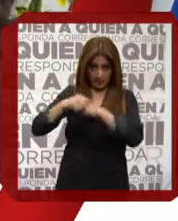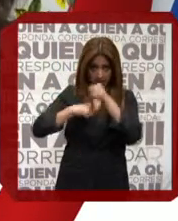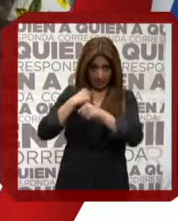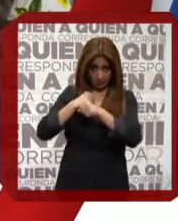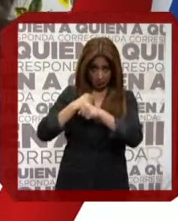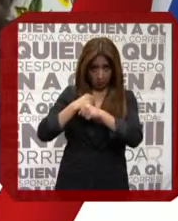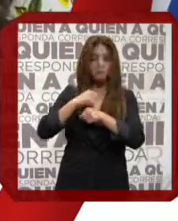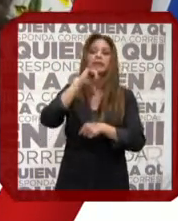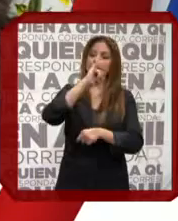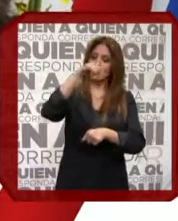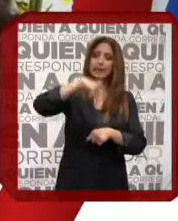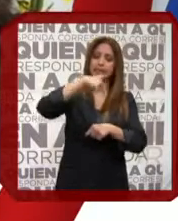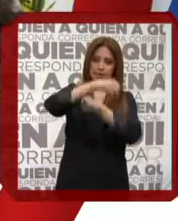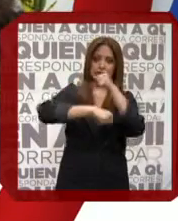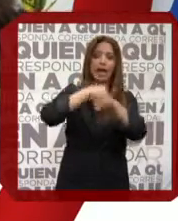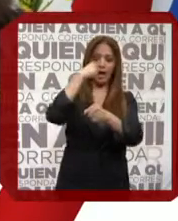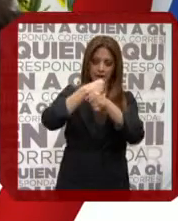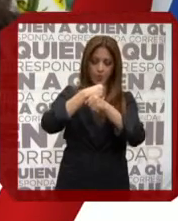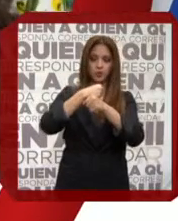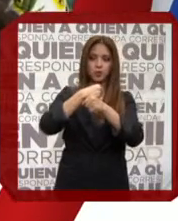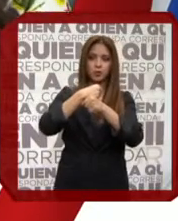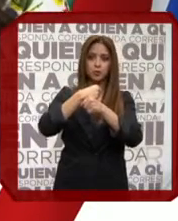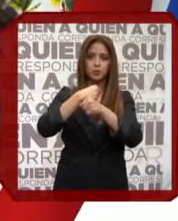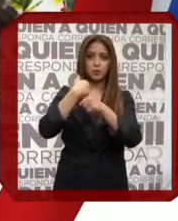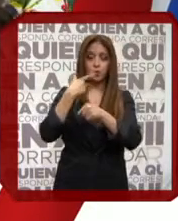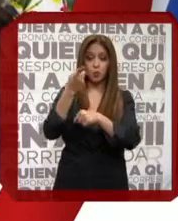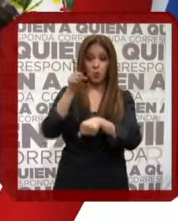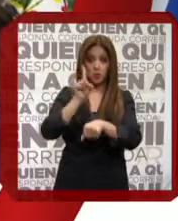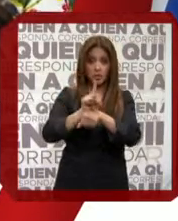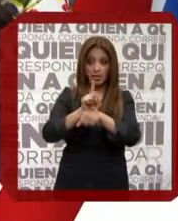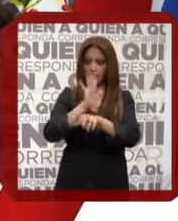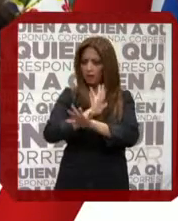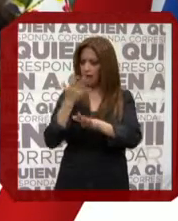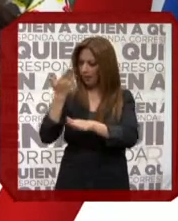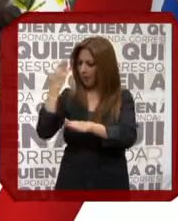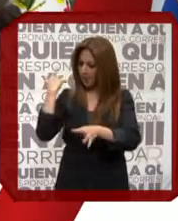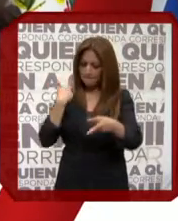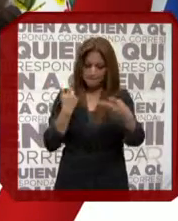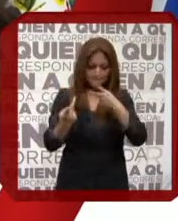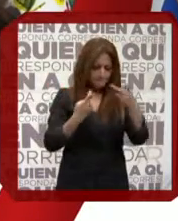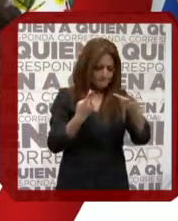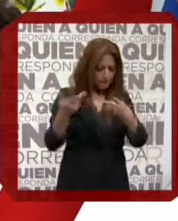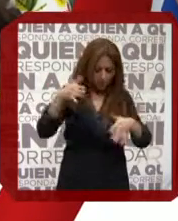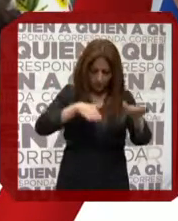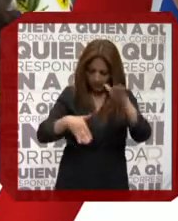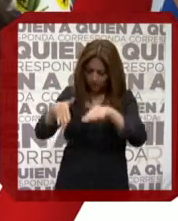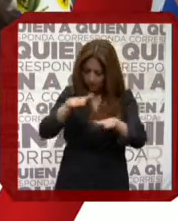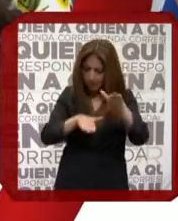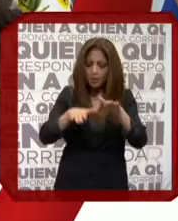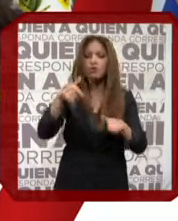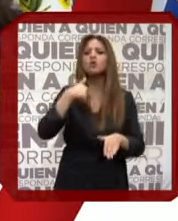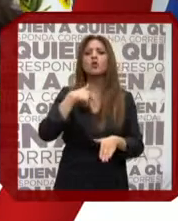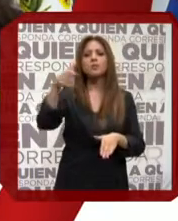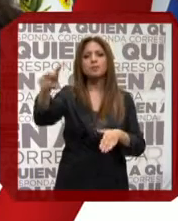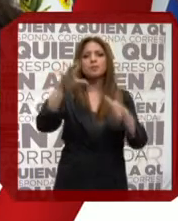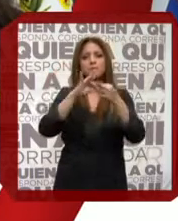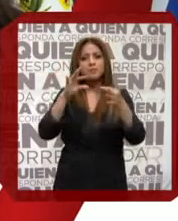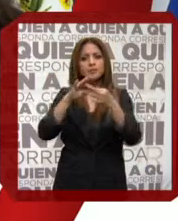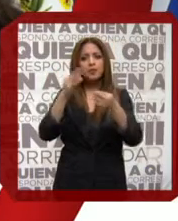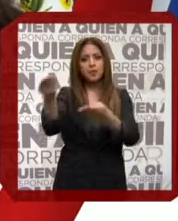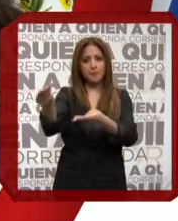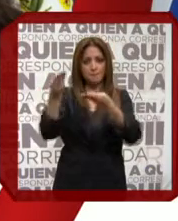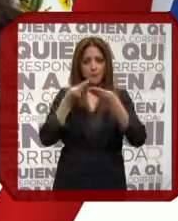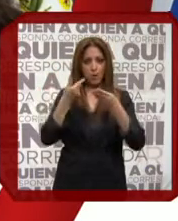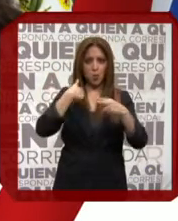estamos hablando de este año, okay, perfecto. Sí, exactamente, lo que es un día antes, yo ya estoy preparando mi maleta y todo, pero les pido por favor que me manden lo que son